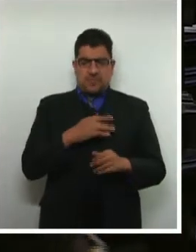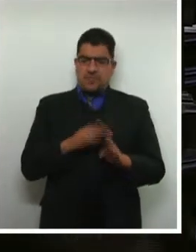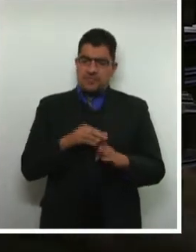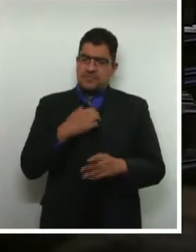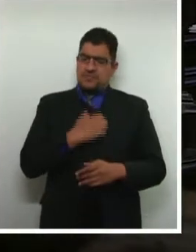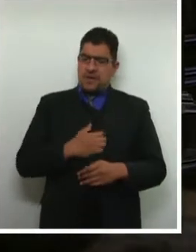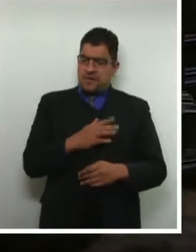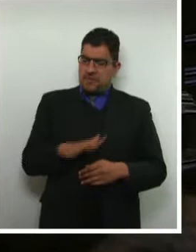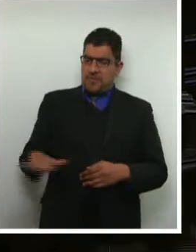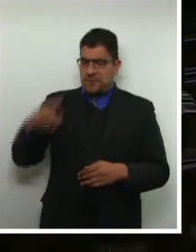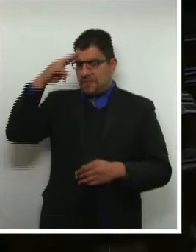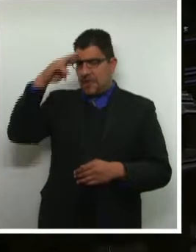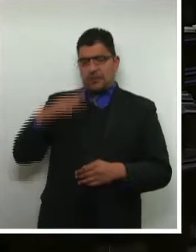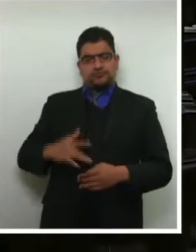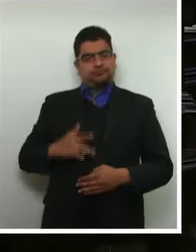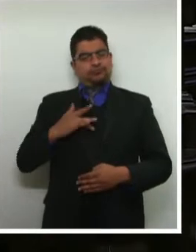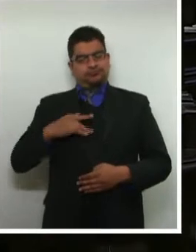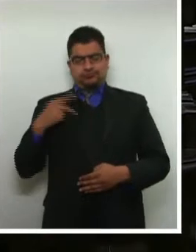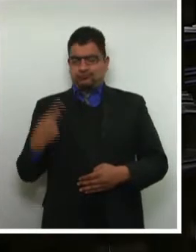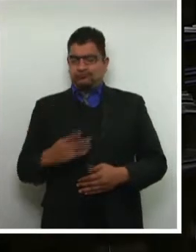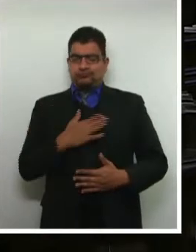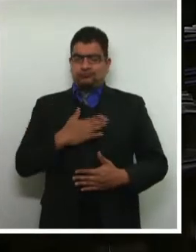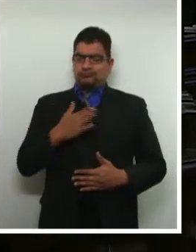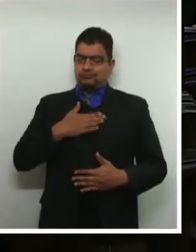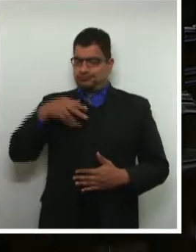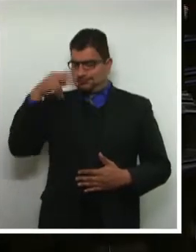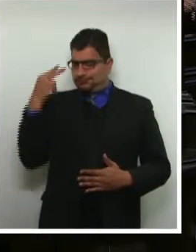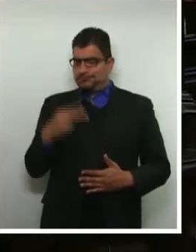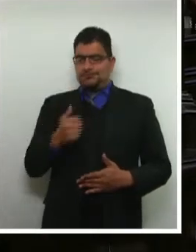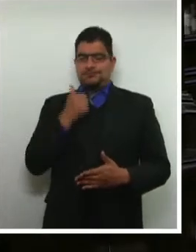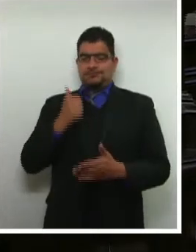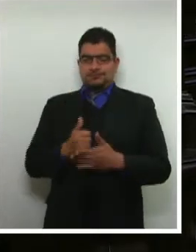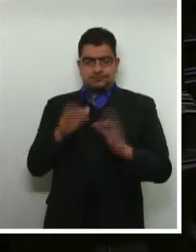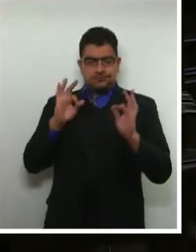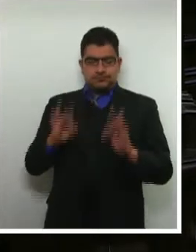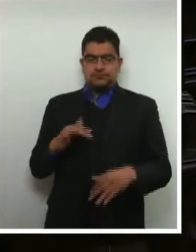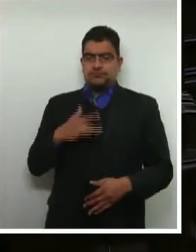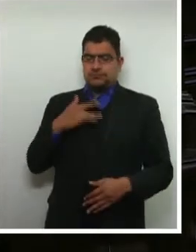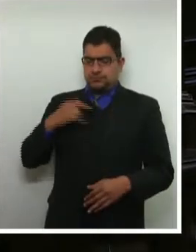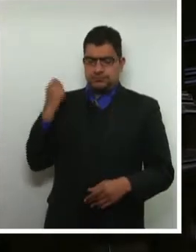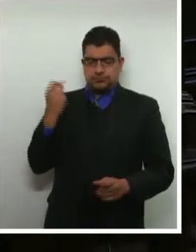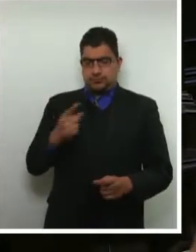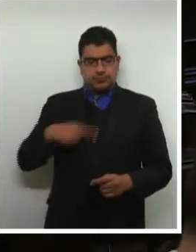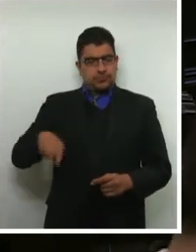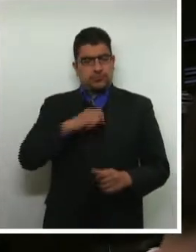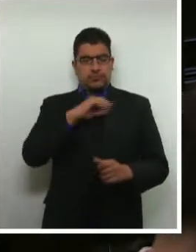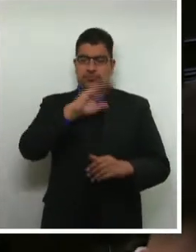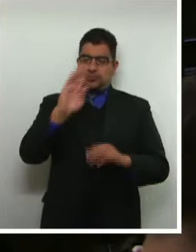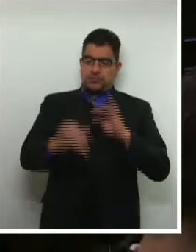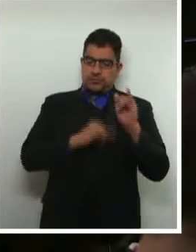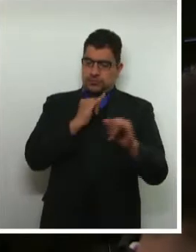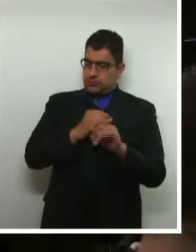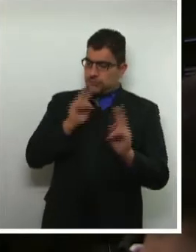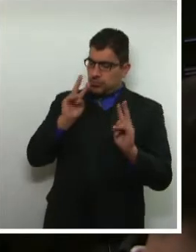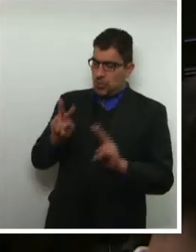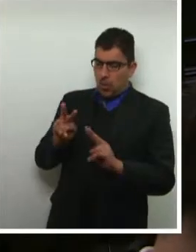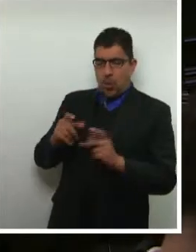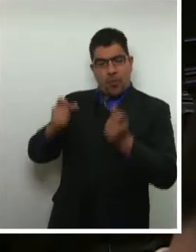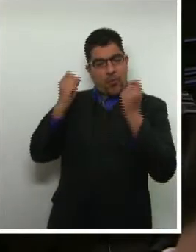de los capitalinos que, cabe insistir, ya nos es reconocido a nivel internacional.